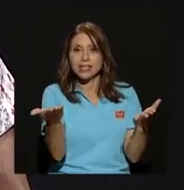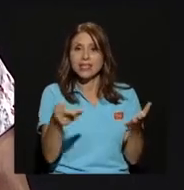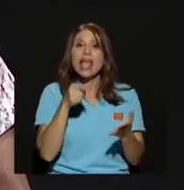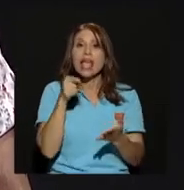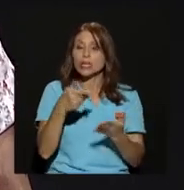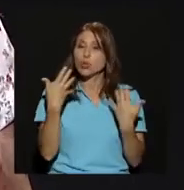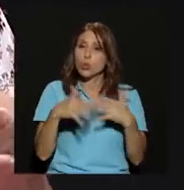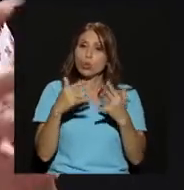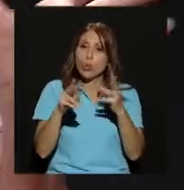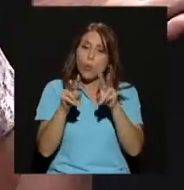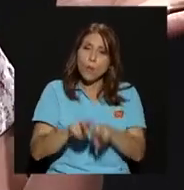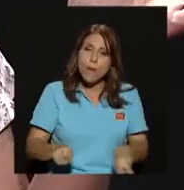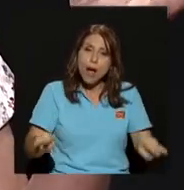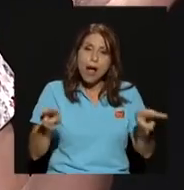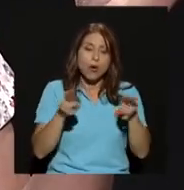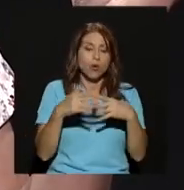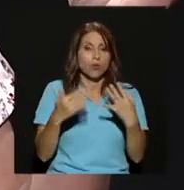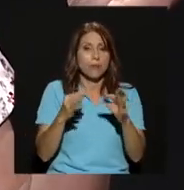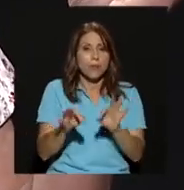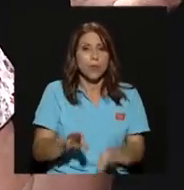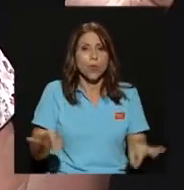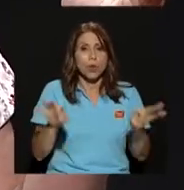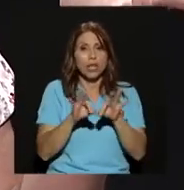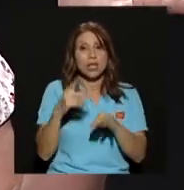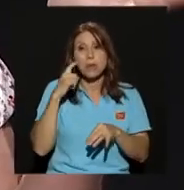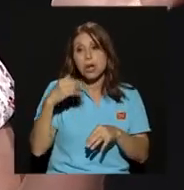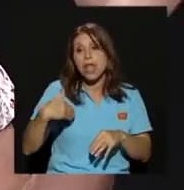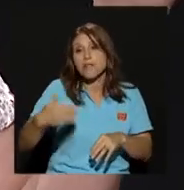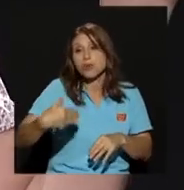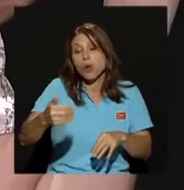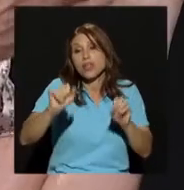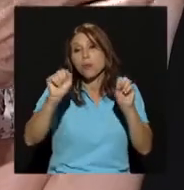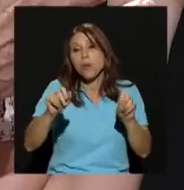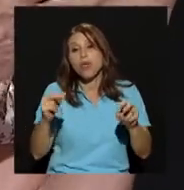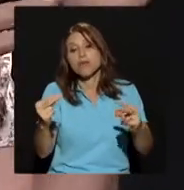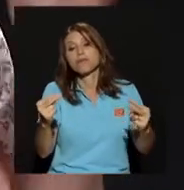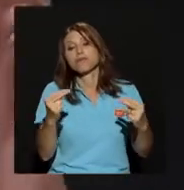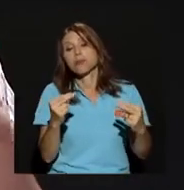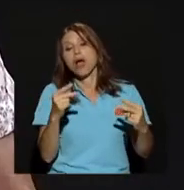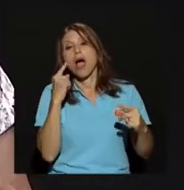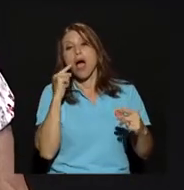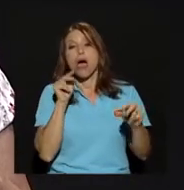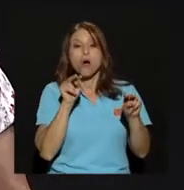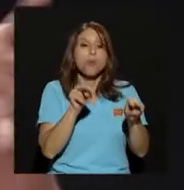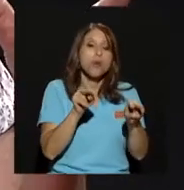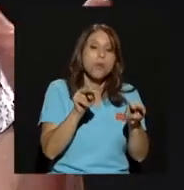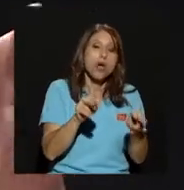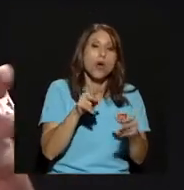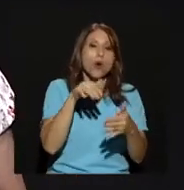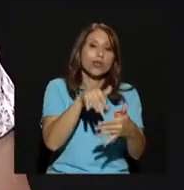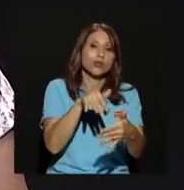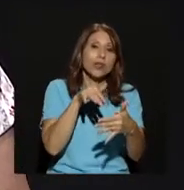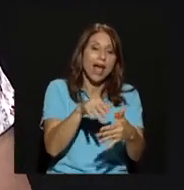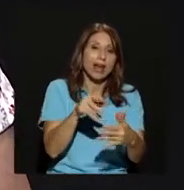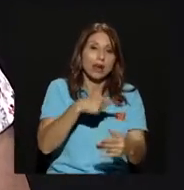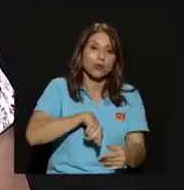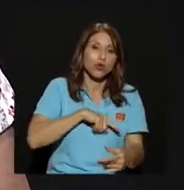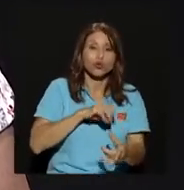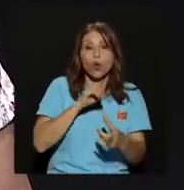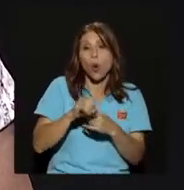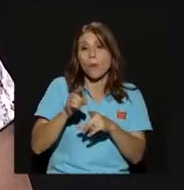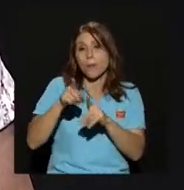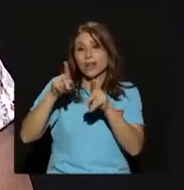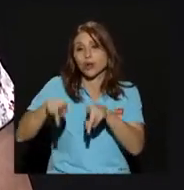porque eso permite que eventualmente nos estudien, ¿verdad? Uh-huh. O estudiar a los que estuvieron antes, desde 1941.